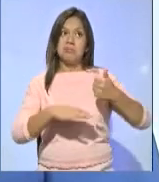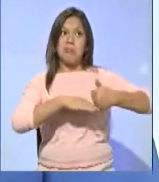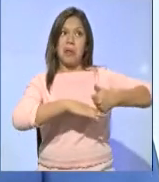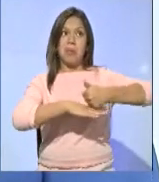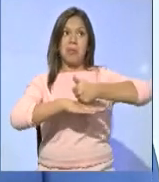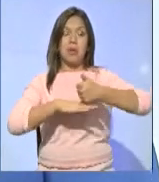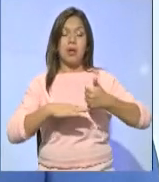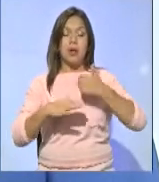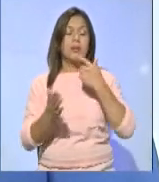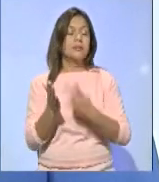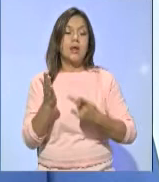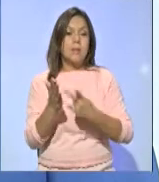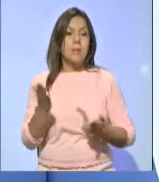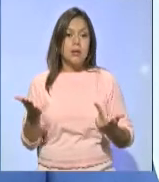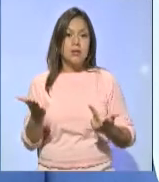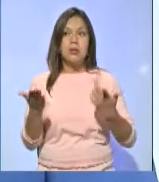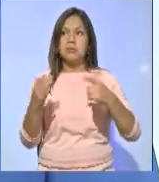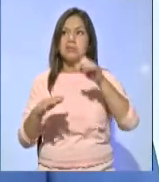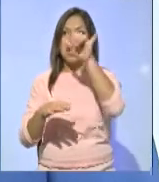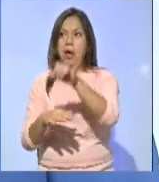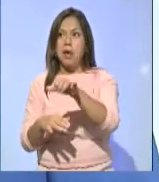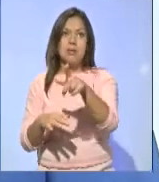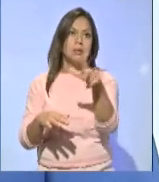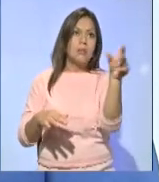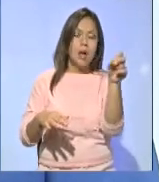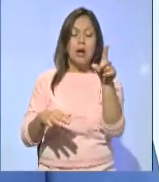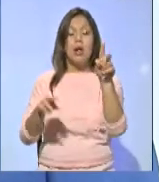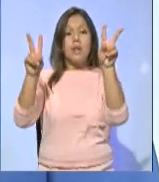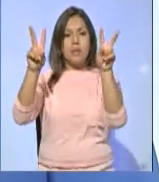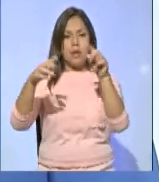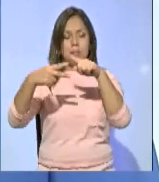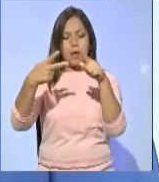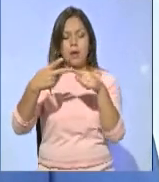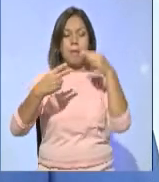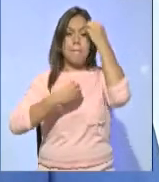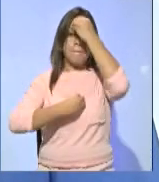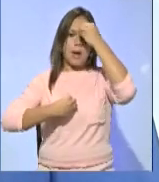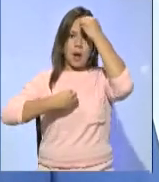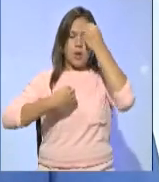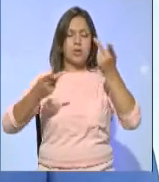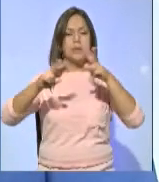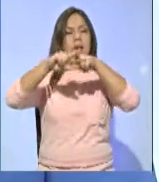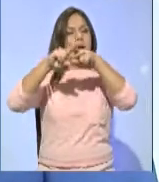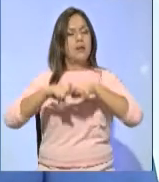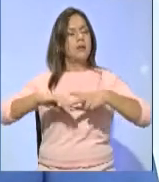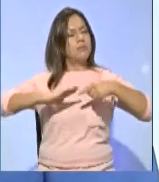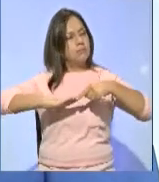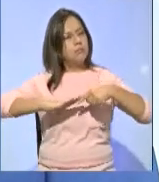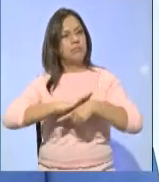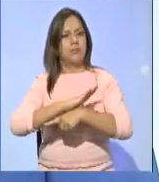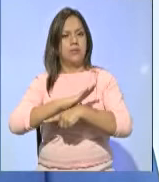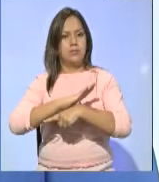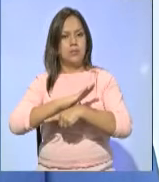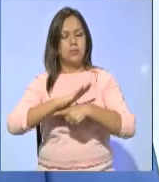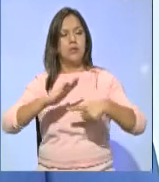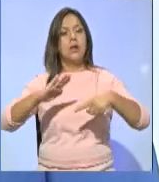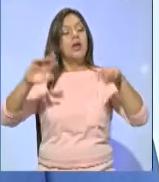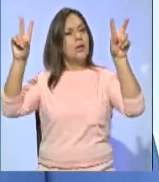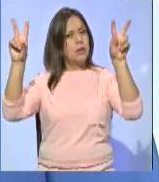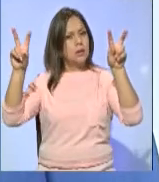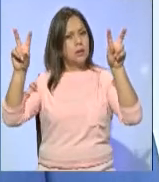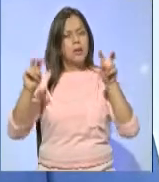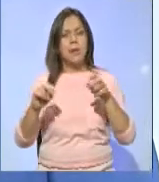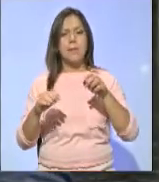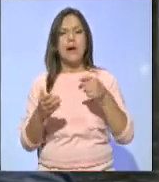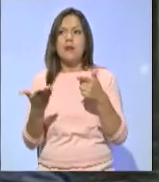autoridades y adicionalmente temas de principios y la posibilidad de hacer un análisis profundo en los temas del